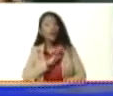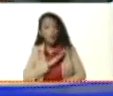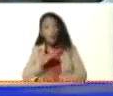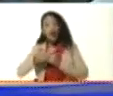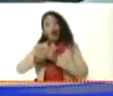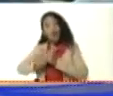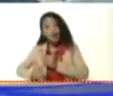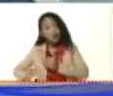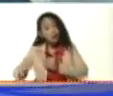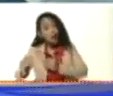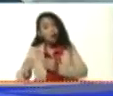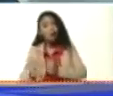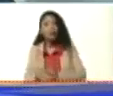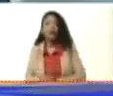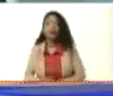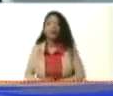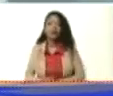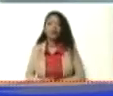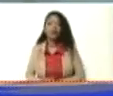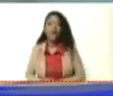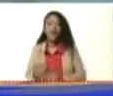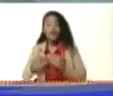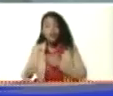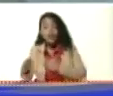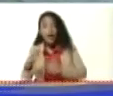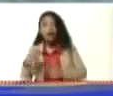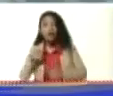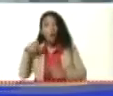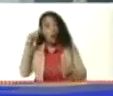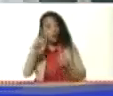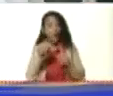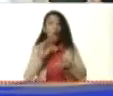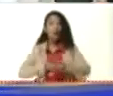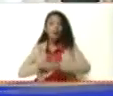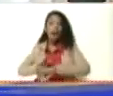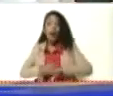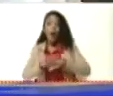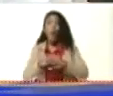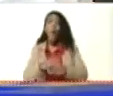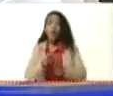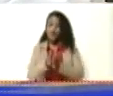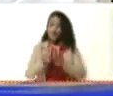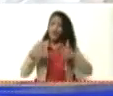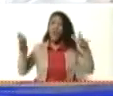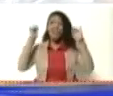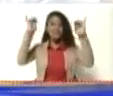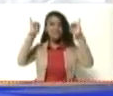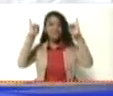avanzar hacia lo que yo llamaría un gran festival nacional